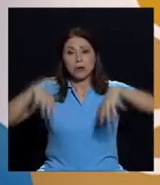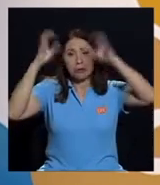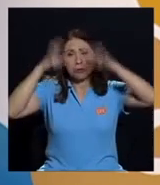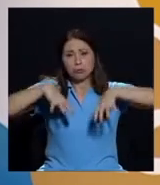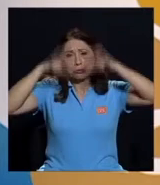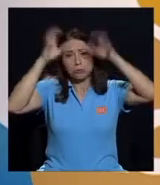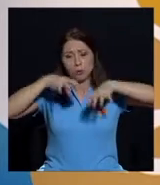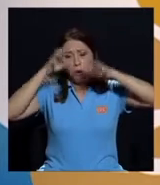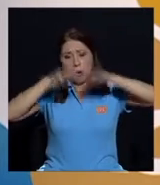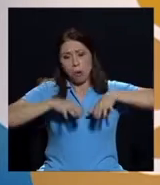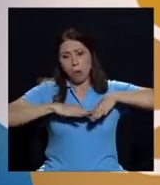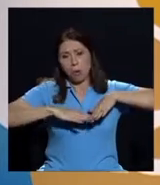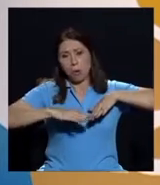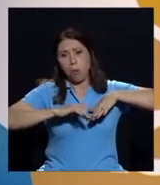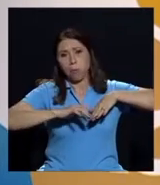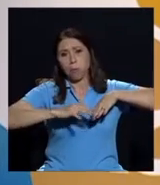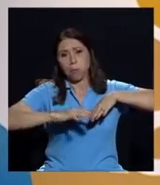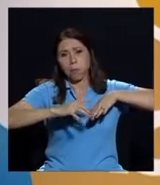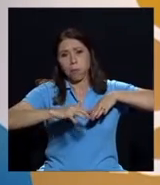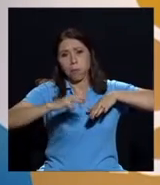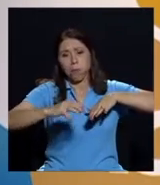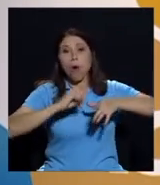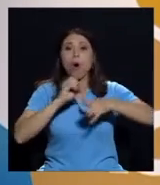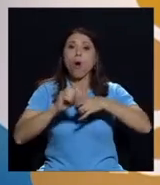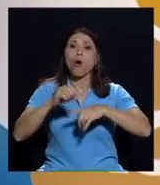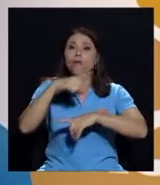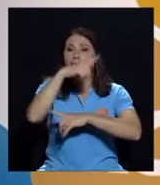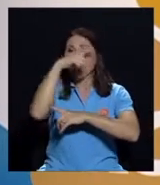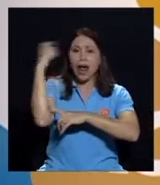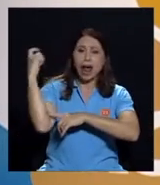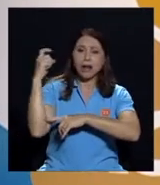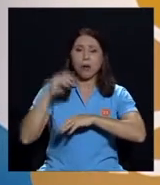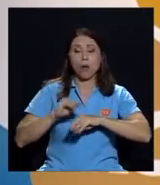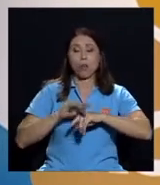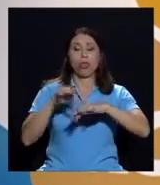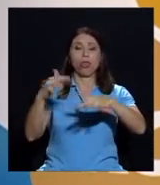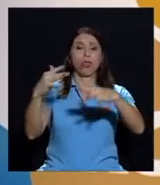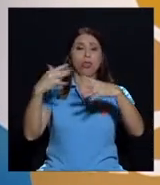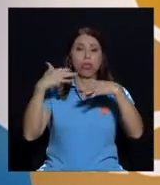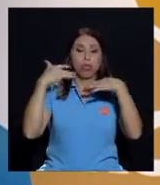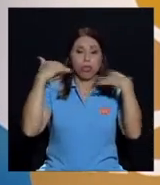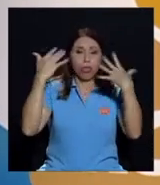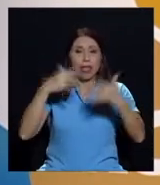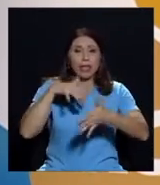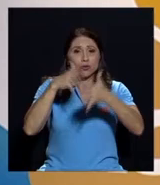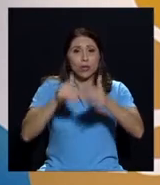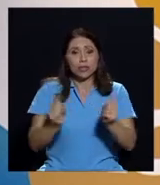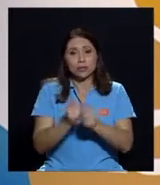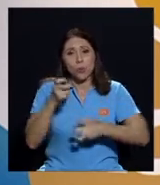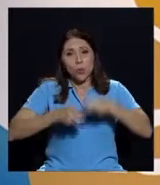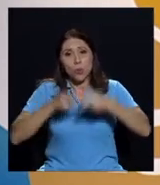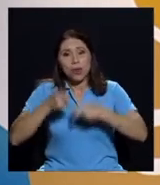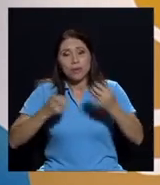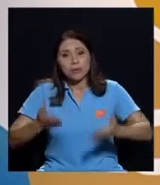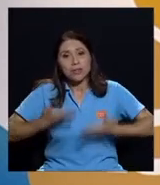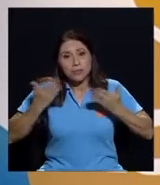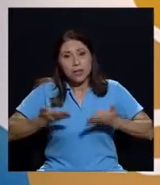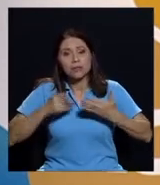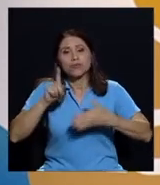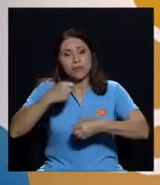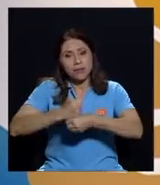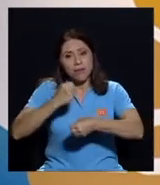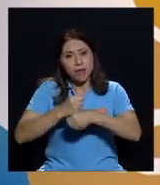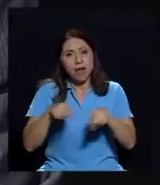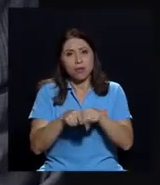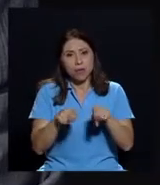o más bien en verano que es mucho el polvo y que afecta llegar a estudiantes llenos de polvo con problemas respiratorios eso hay que trabajarlo